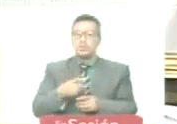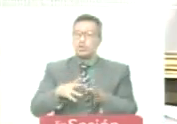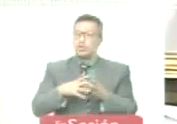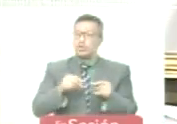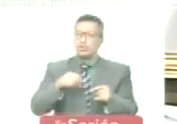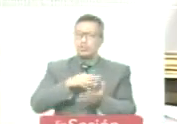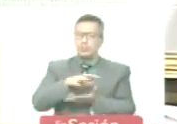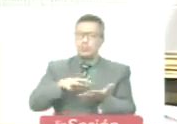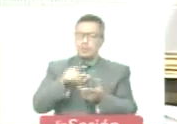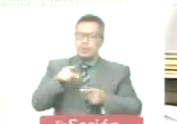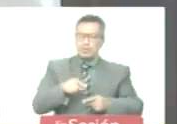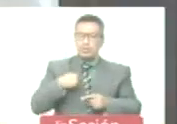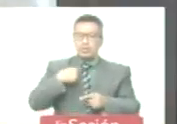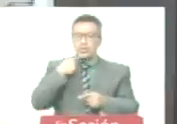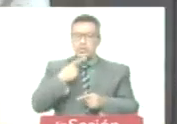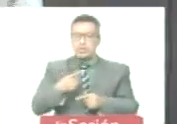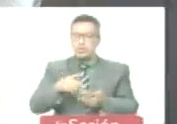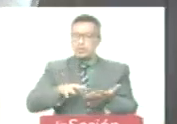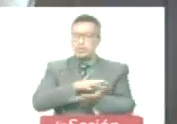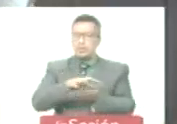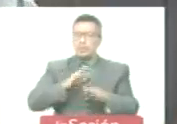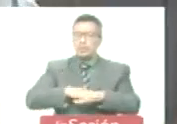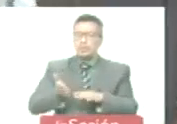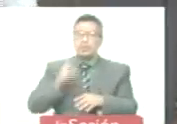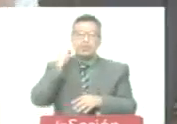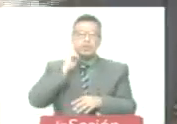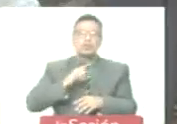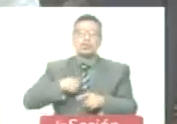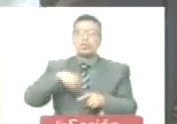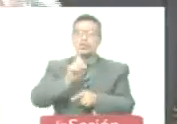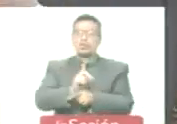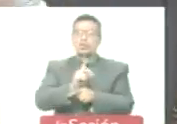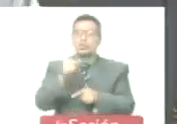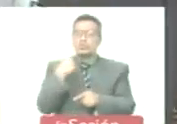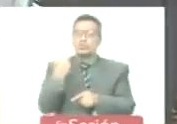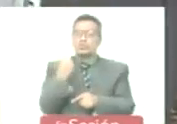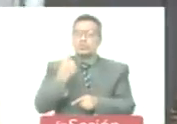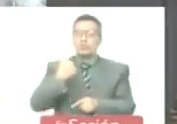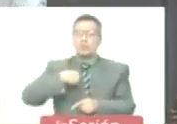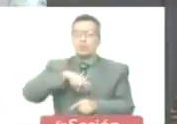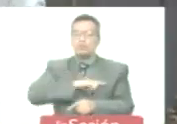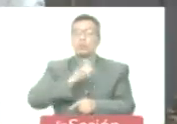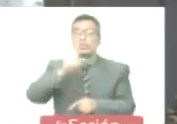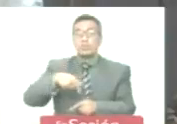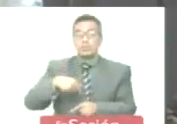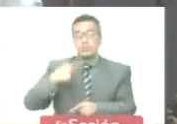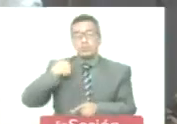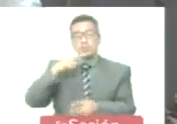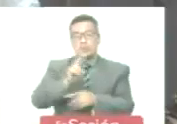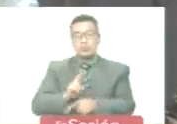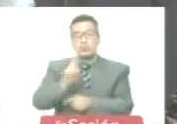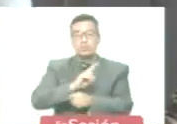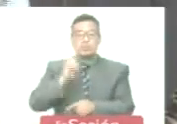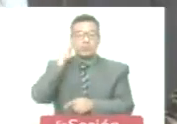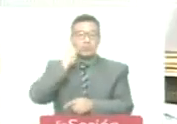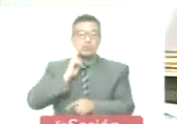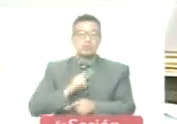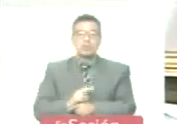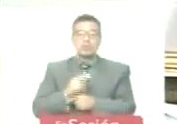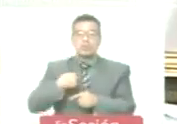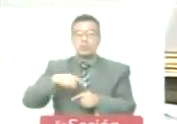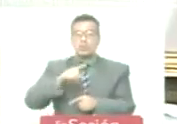no veo el problema. Voy para allá, es que no veo el problema. Porque Bolívar no es de uno solo. Nosotros también deberíamos usar a Bolívar. Diputado, y